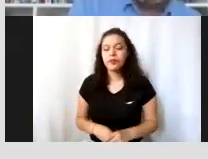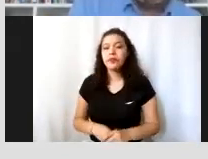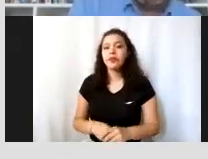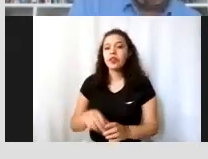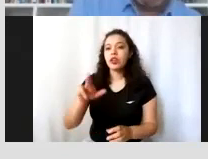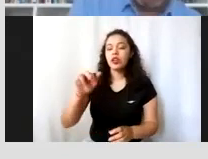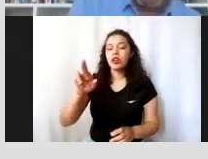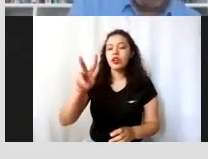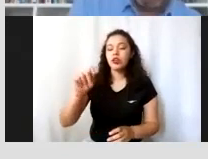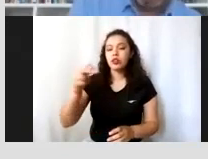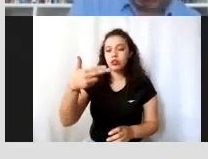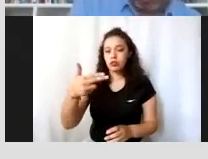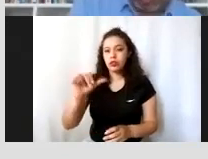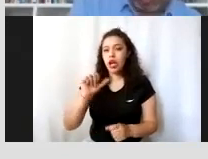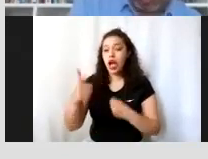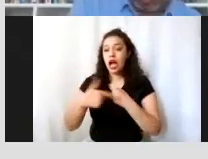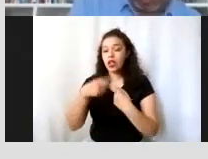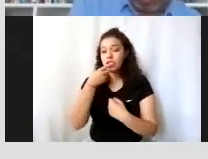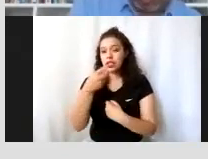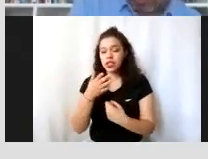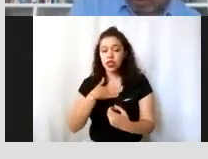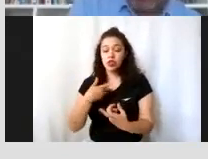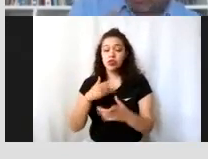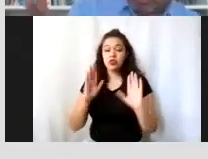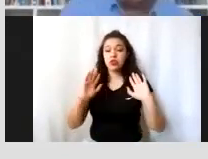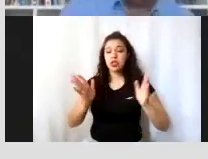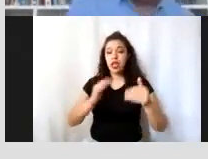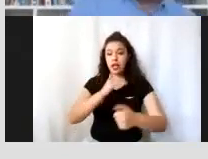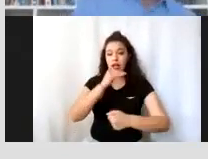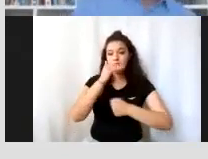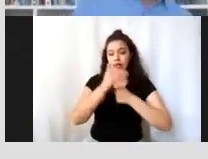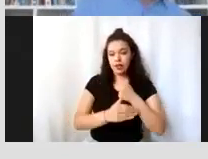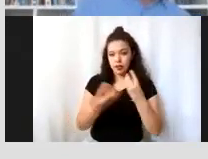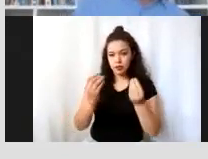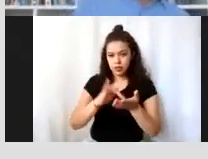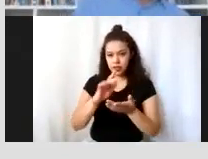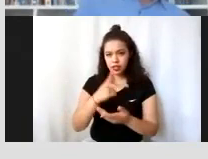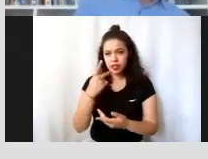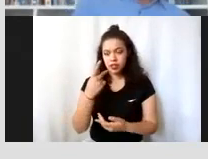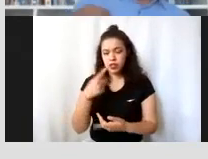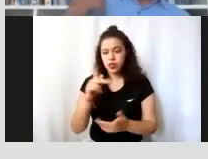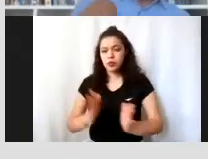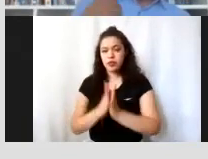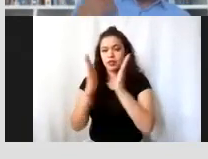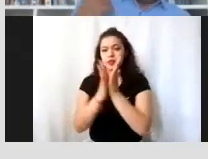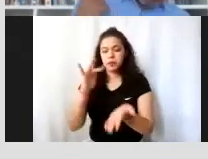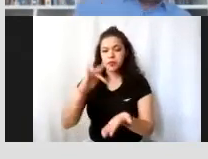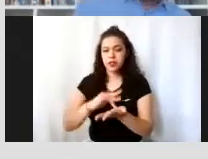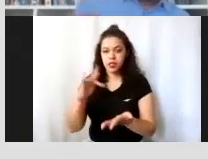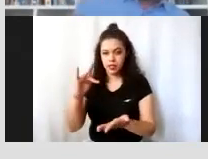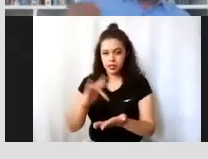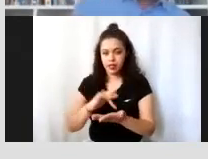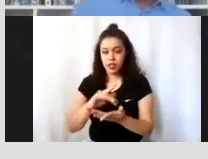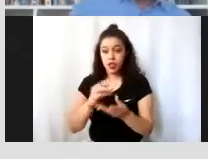quisieras comentarles algo. Por mi parte, yo agradezco muchísimo su participación. Esto da para